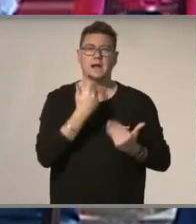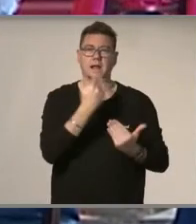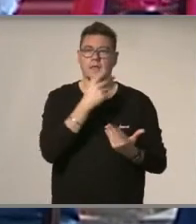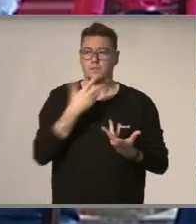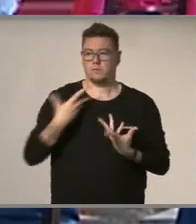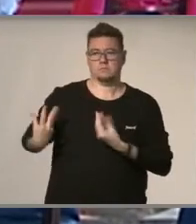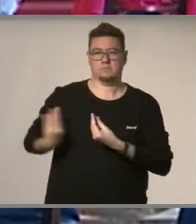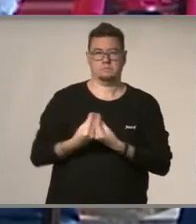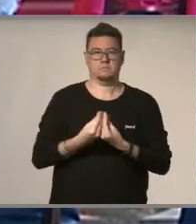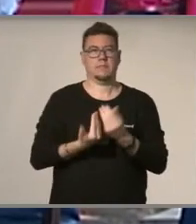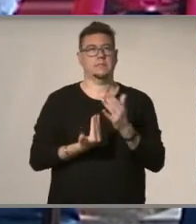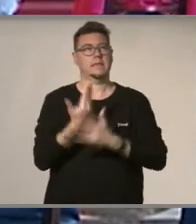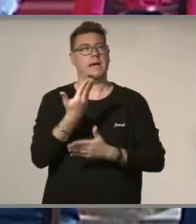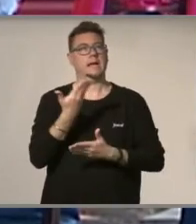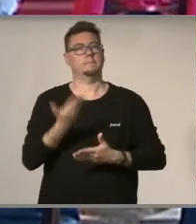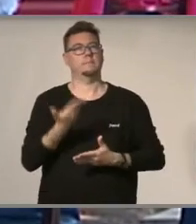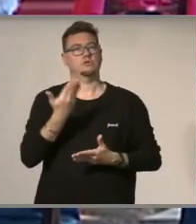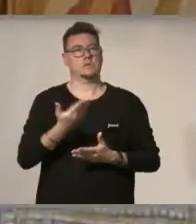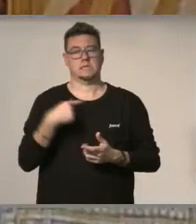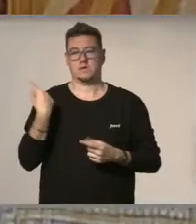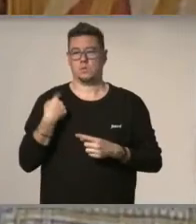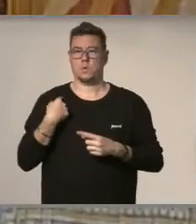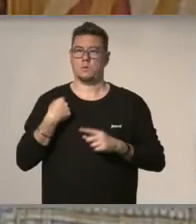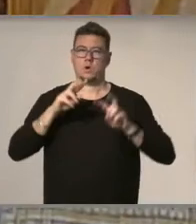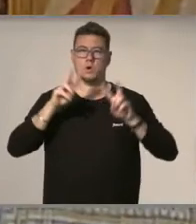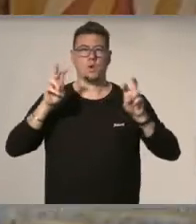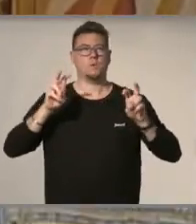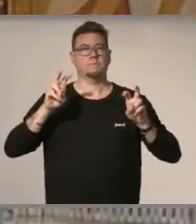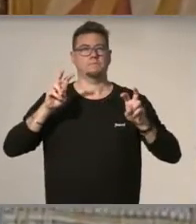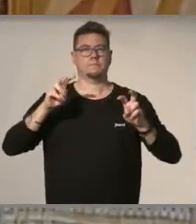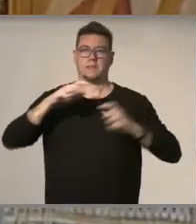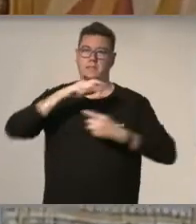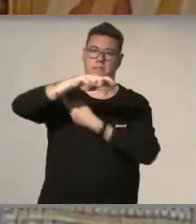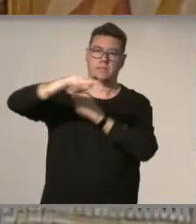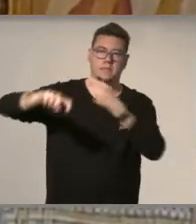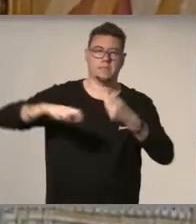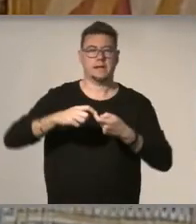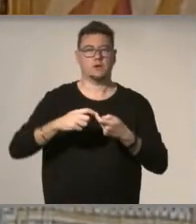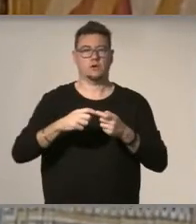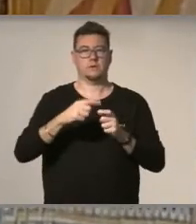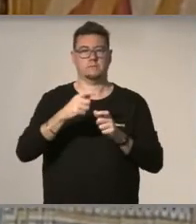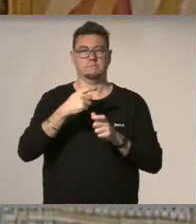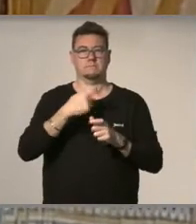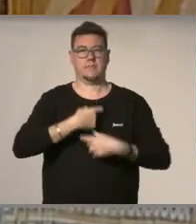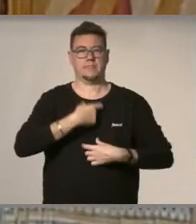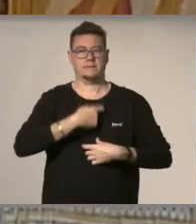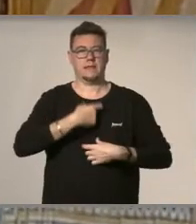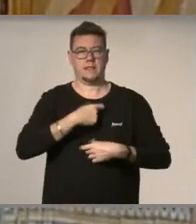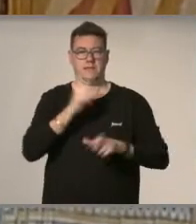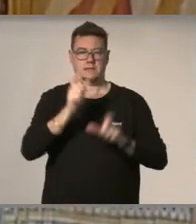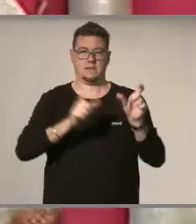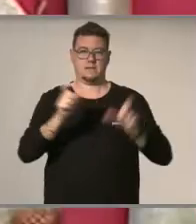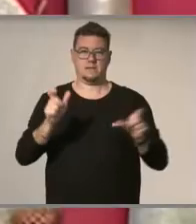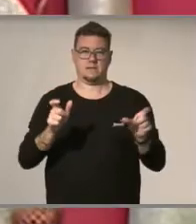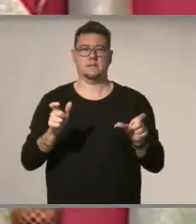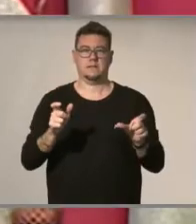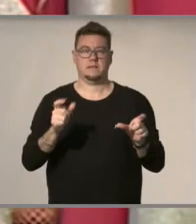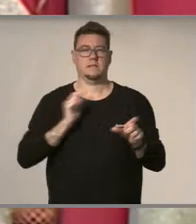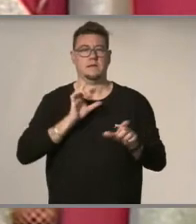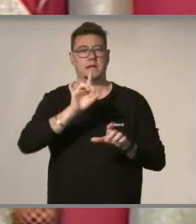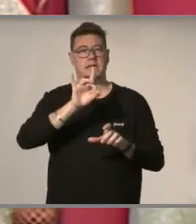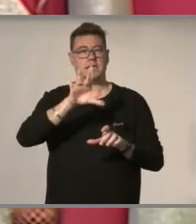importante dentro de lo que es nuestro ciclo cívico. Desde, sin duda, el 15 de